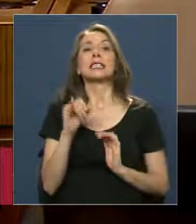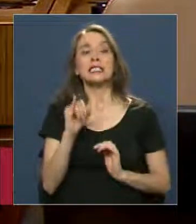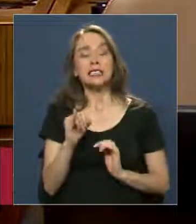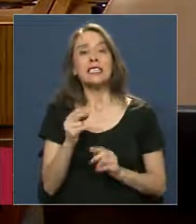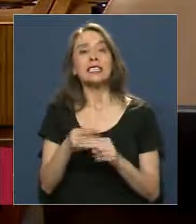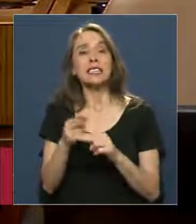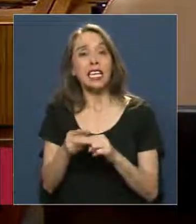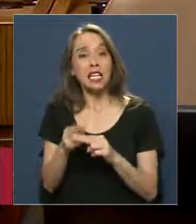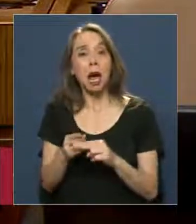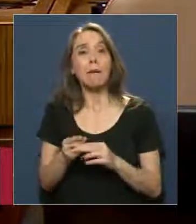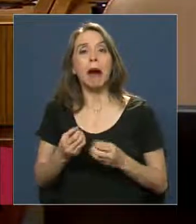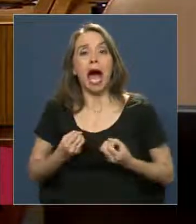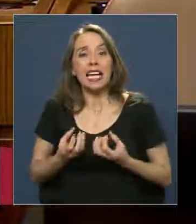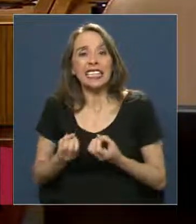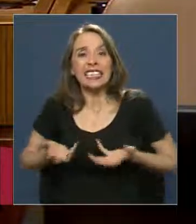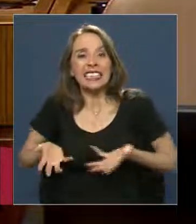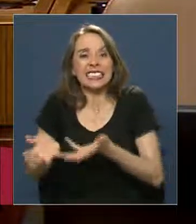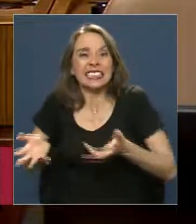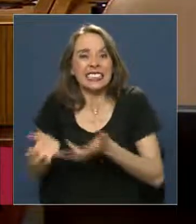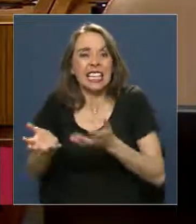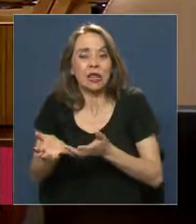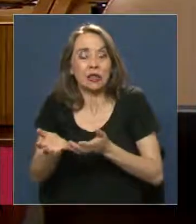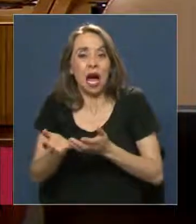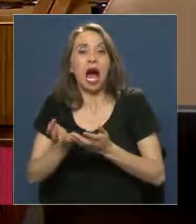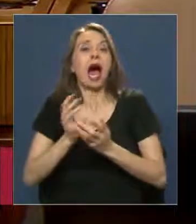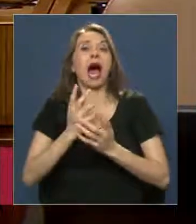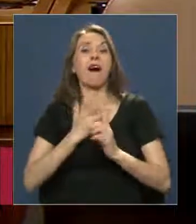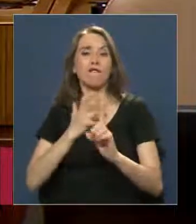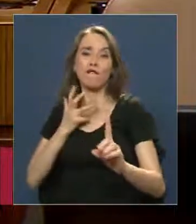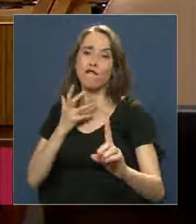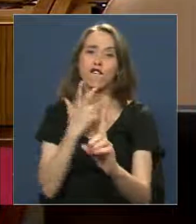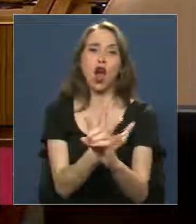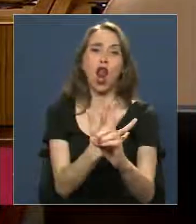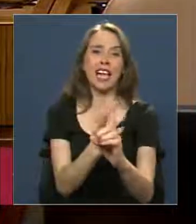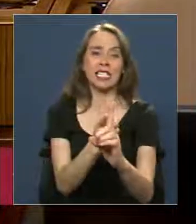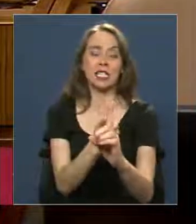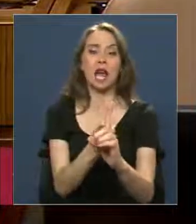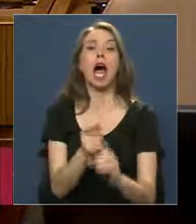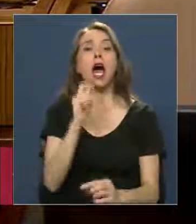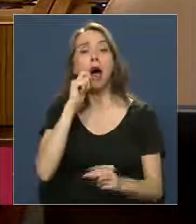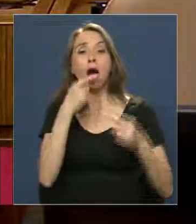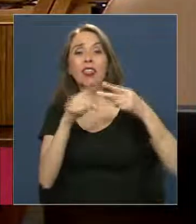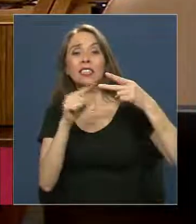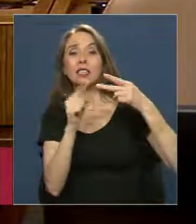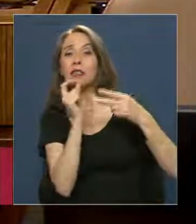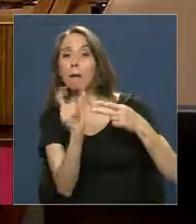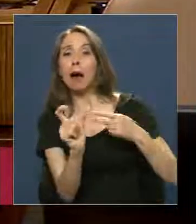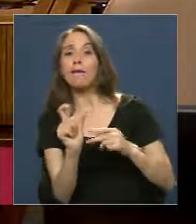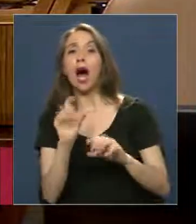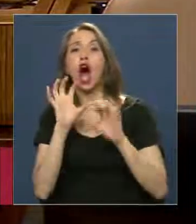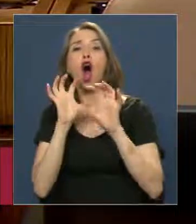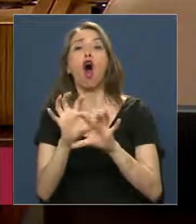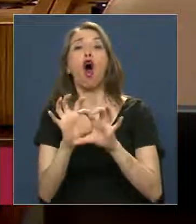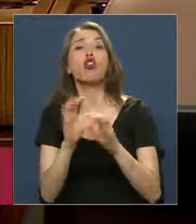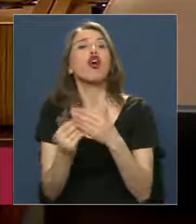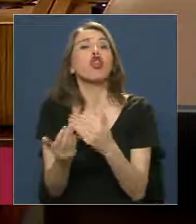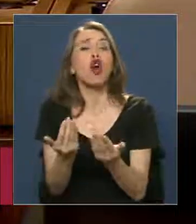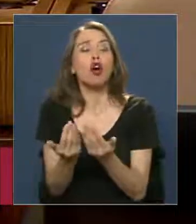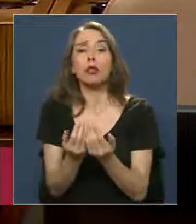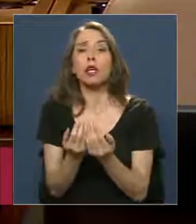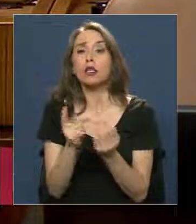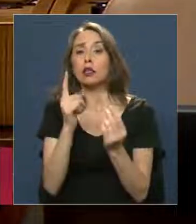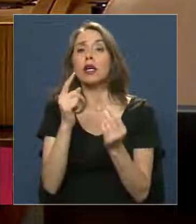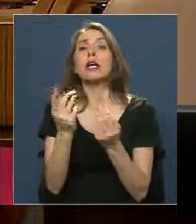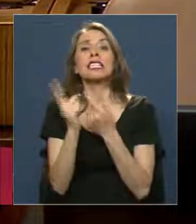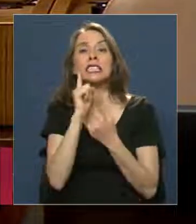violencia. Adicionalmente, cabe destacar que el odio es una manifestación que se produce en el fuero interno de cada sujeto,